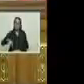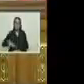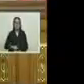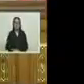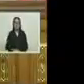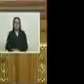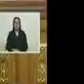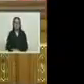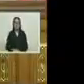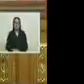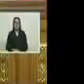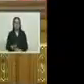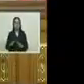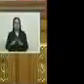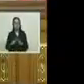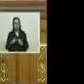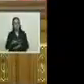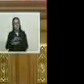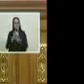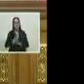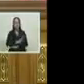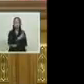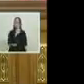Amamos a todas nuestras fuerzas celestiales,